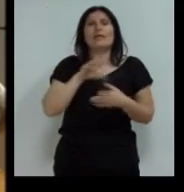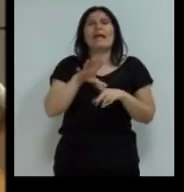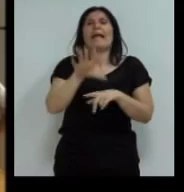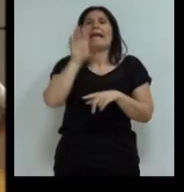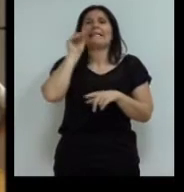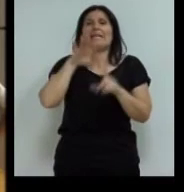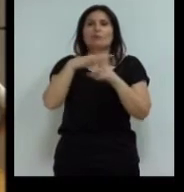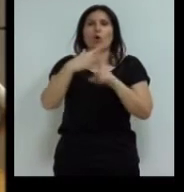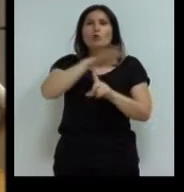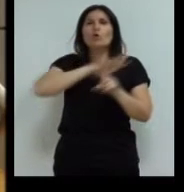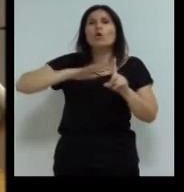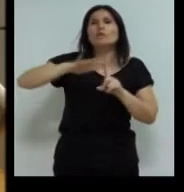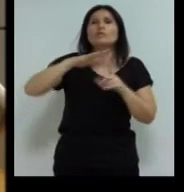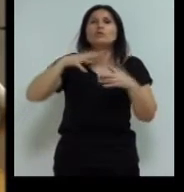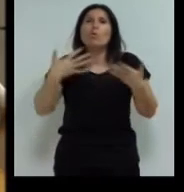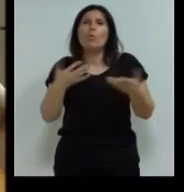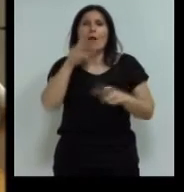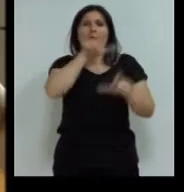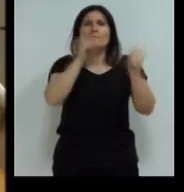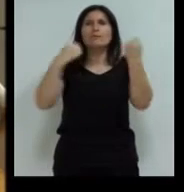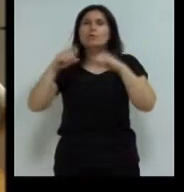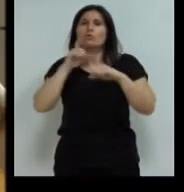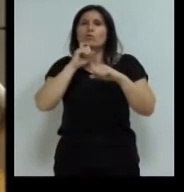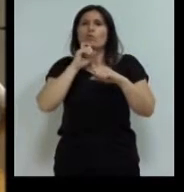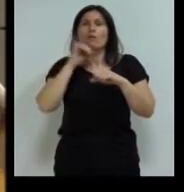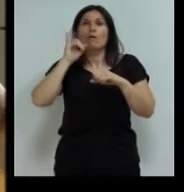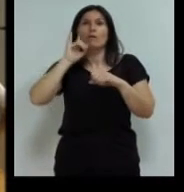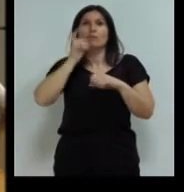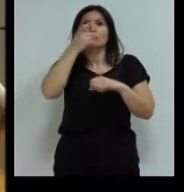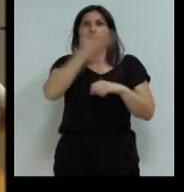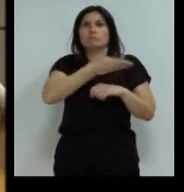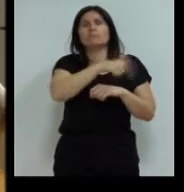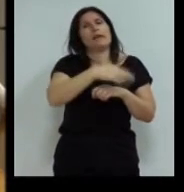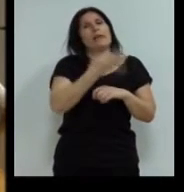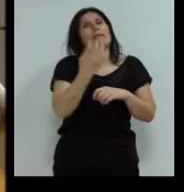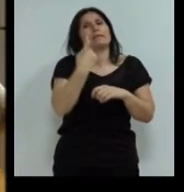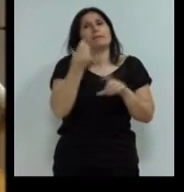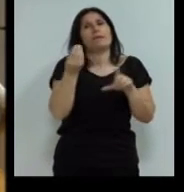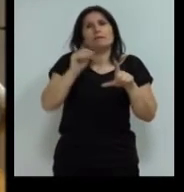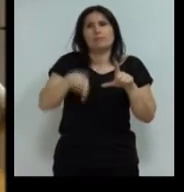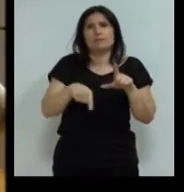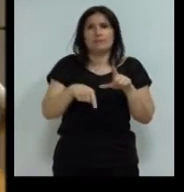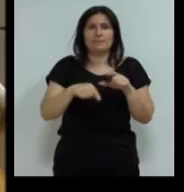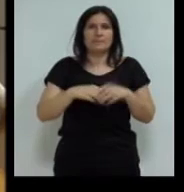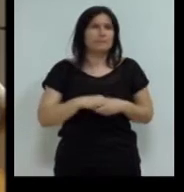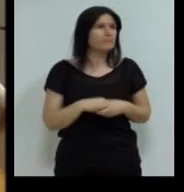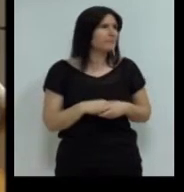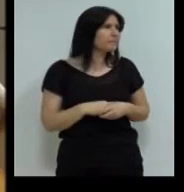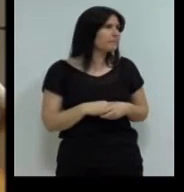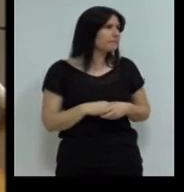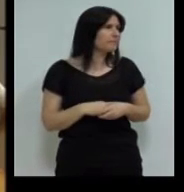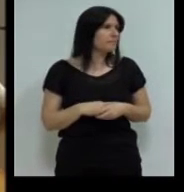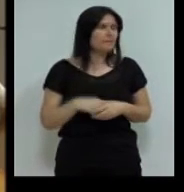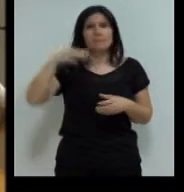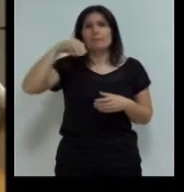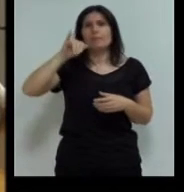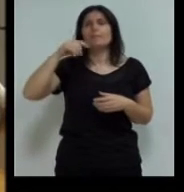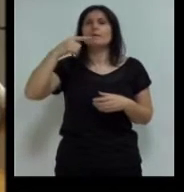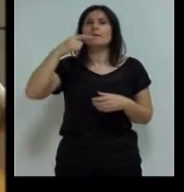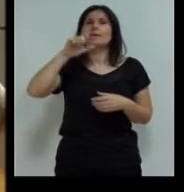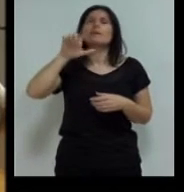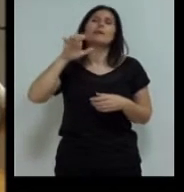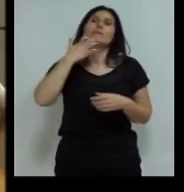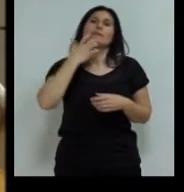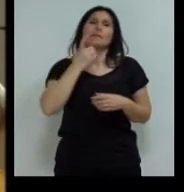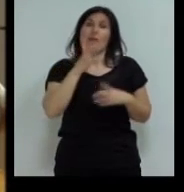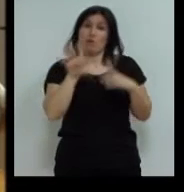los personajes. Esta es la diferencia. Por concretar unos parámetros unos un poquito más definitorios, vamos igual, son